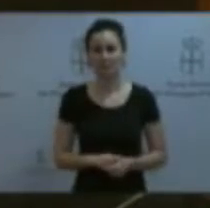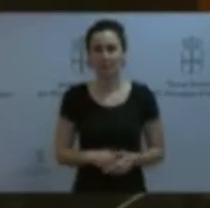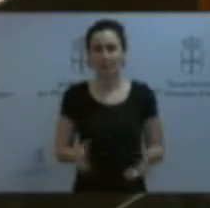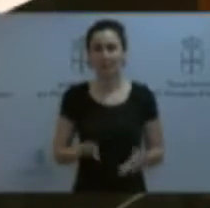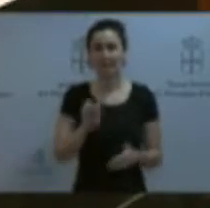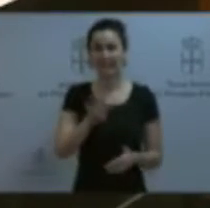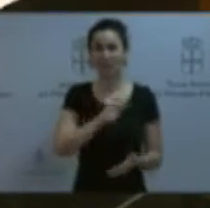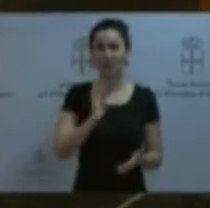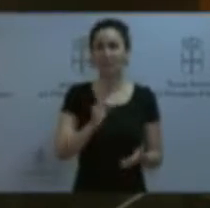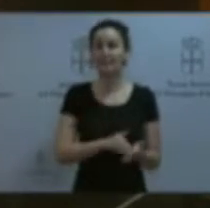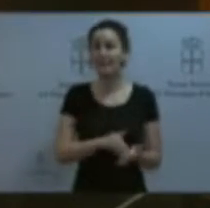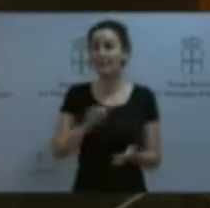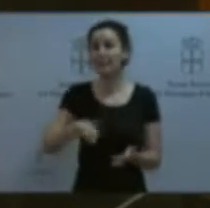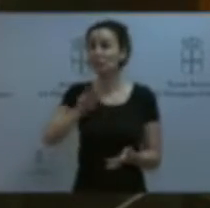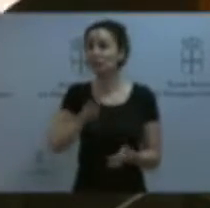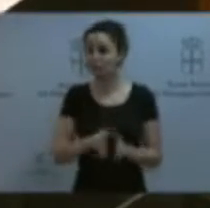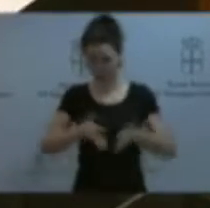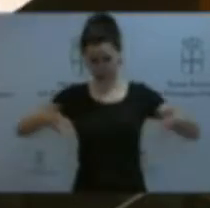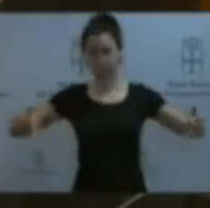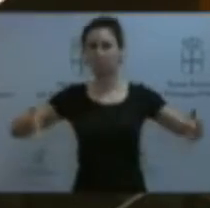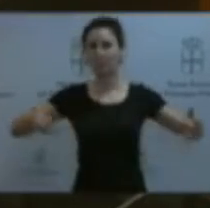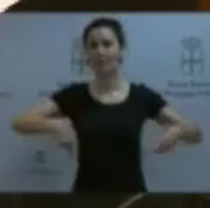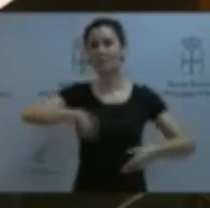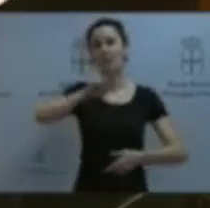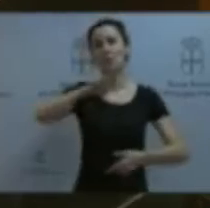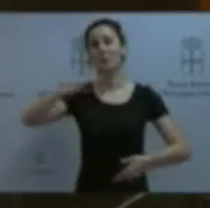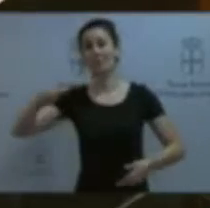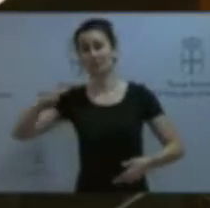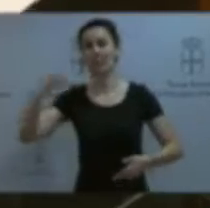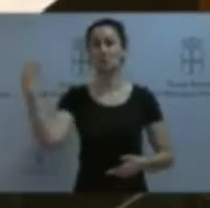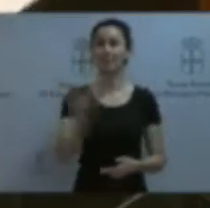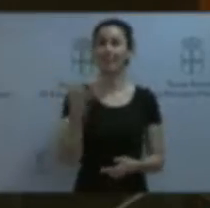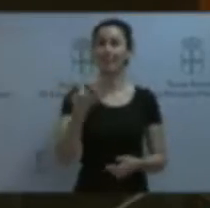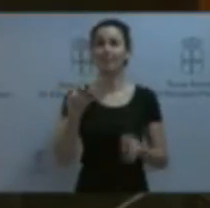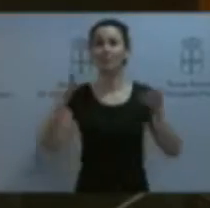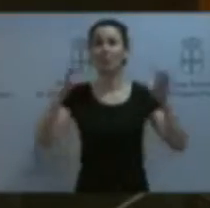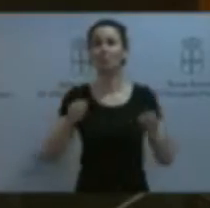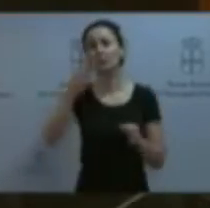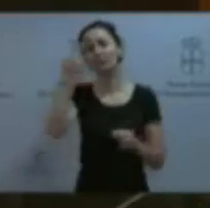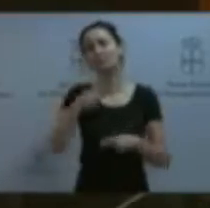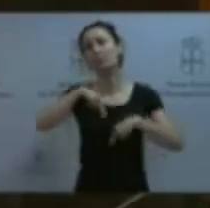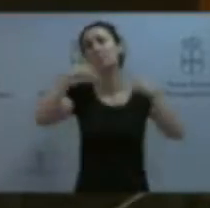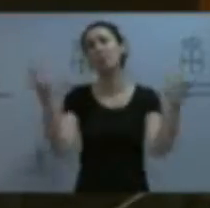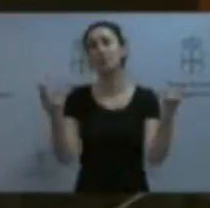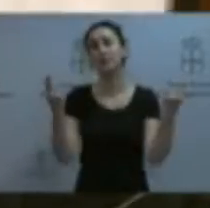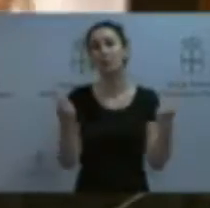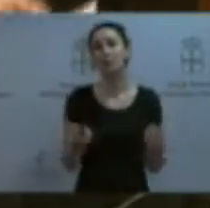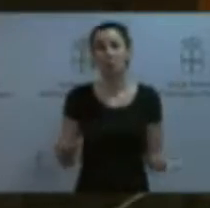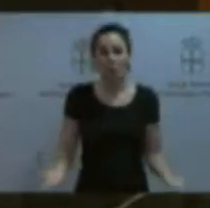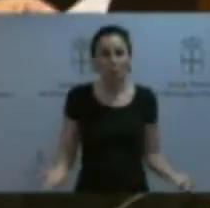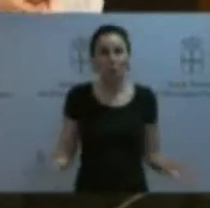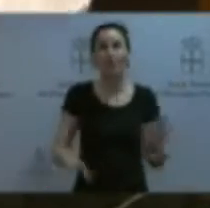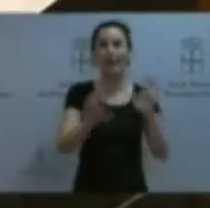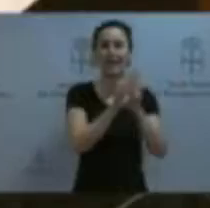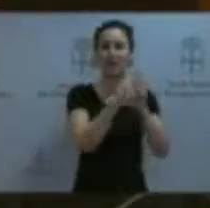14.000 metros cuadrados tiene la obra, 1.400 tenían que haber sido de obras y equipamientos de interés público. Si se construyen 1.000 viviendas, según la